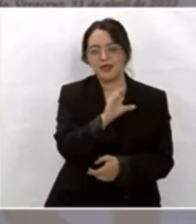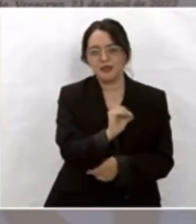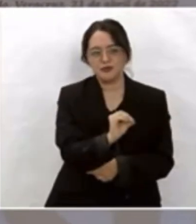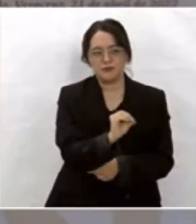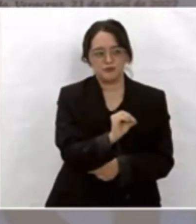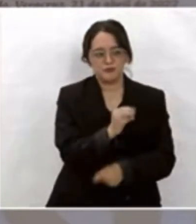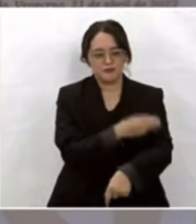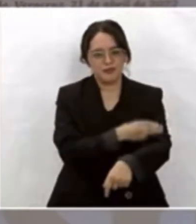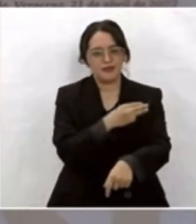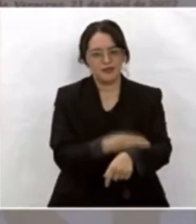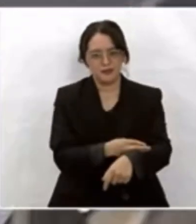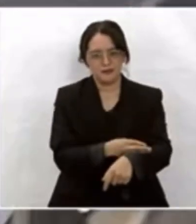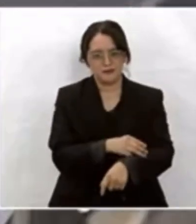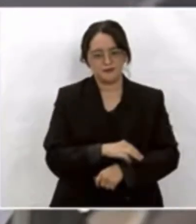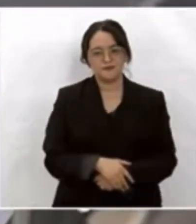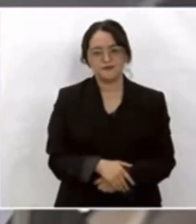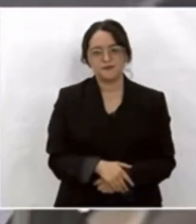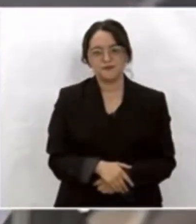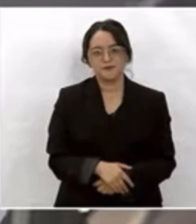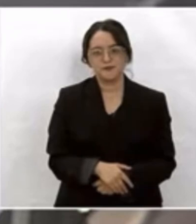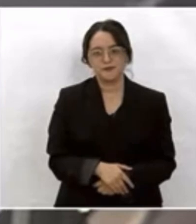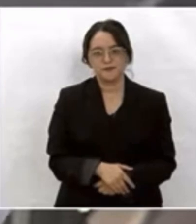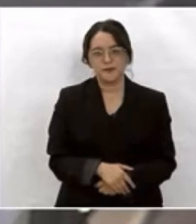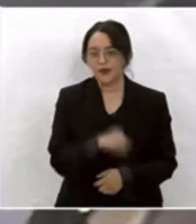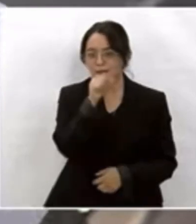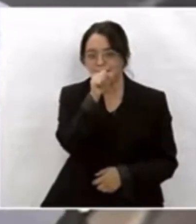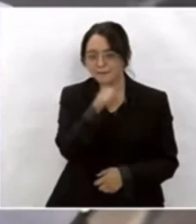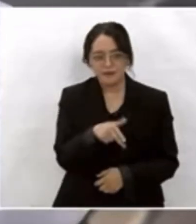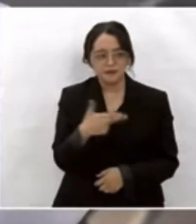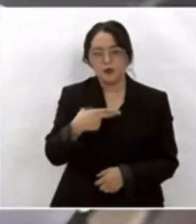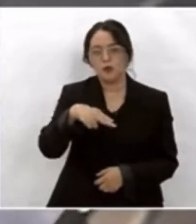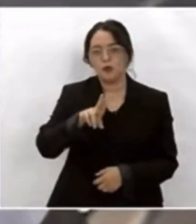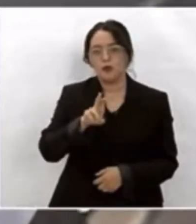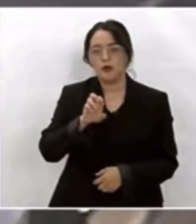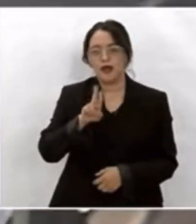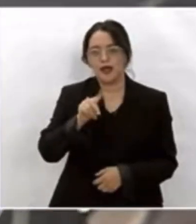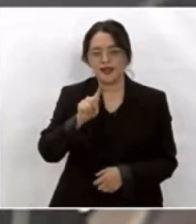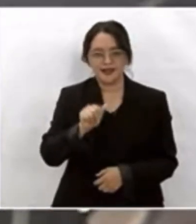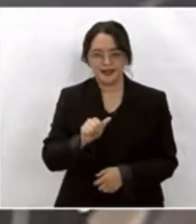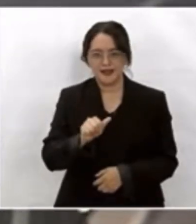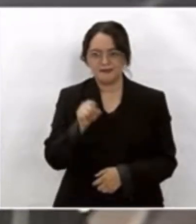Madero. Y Victoriano Huerta